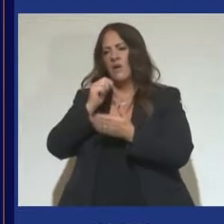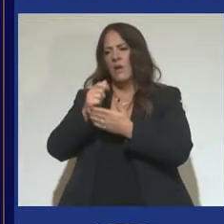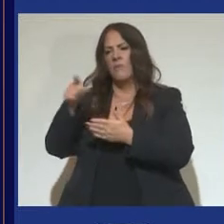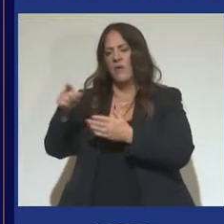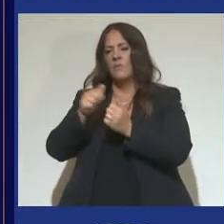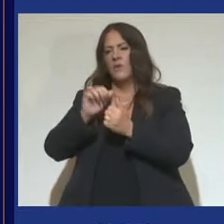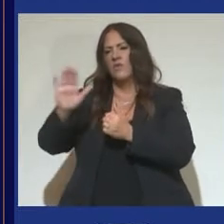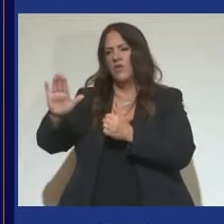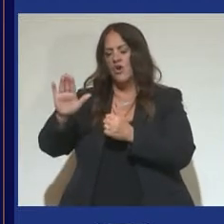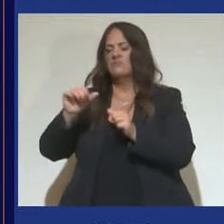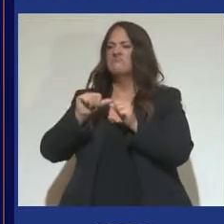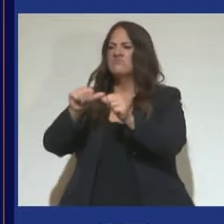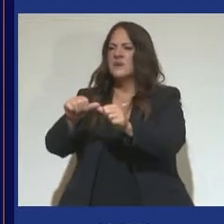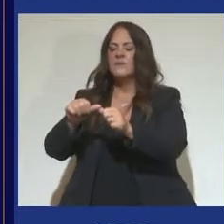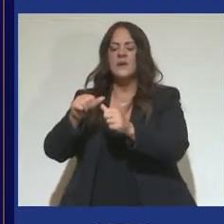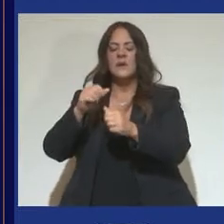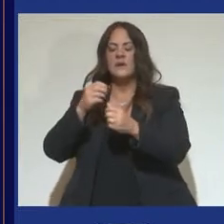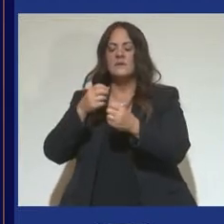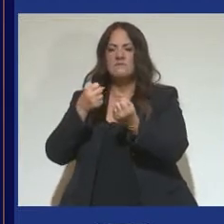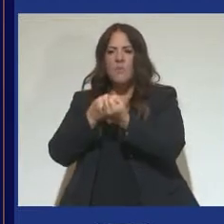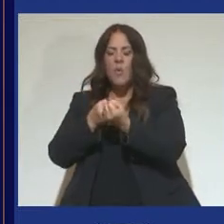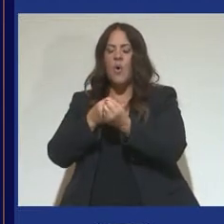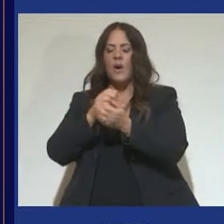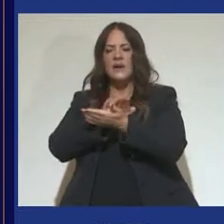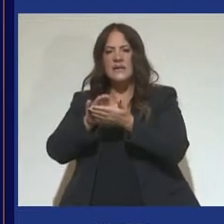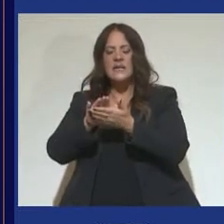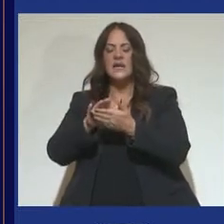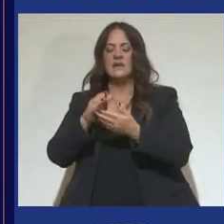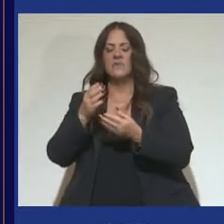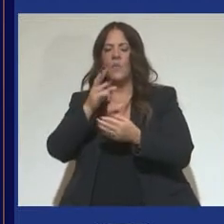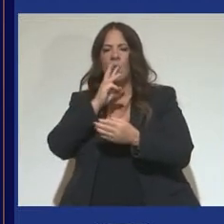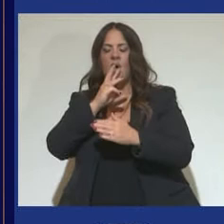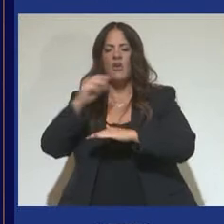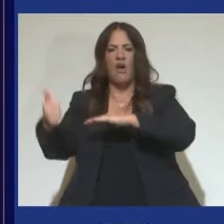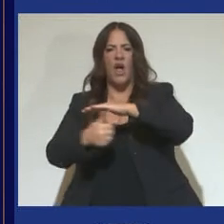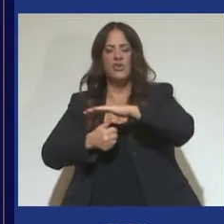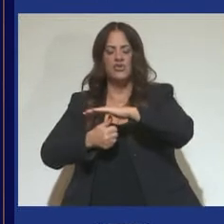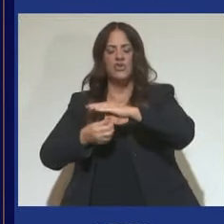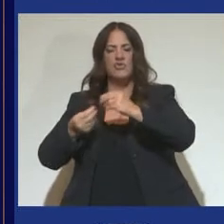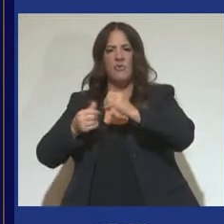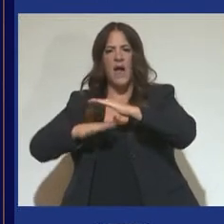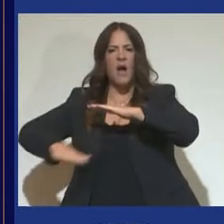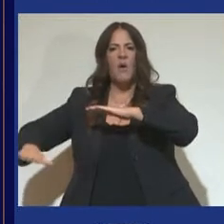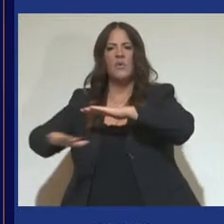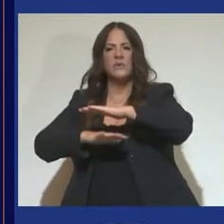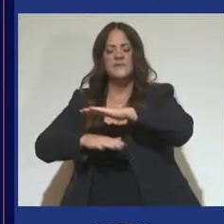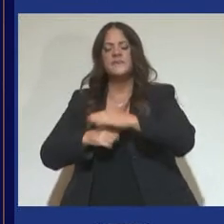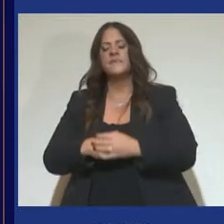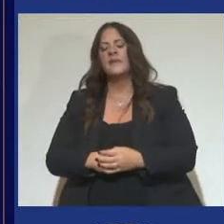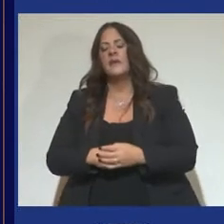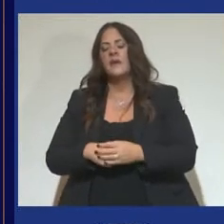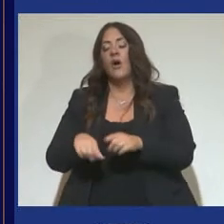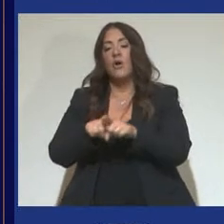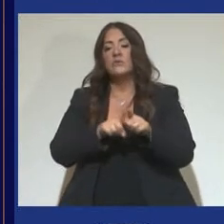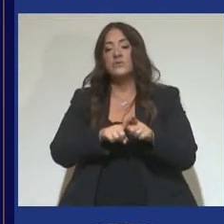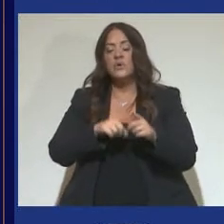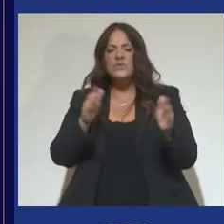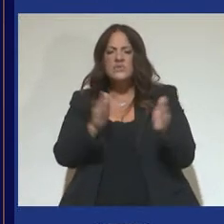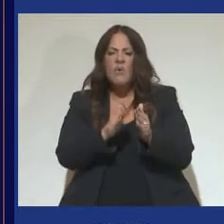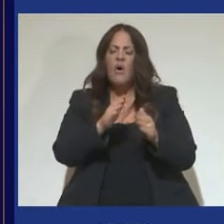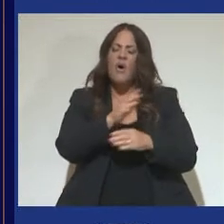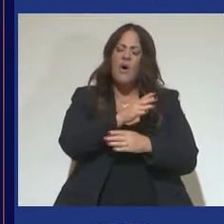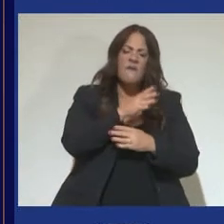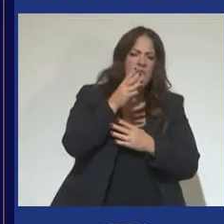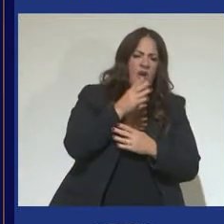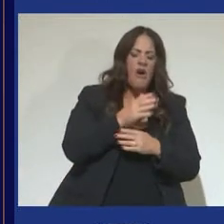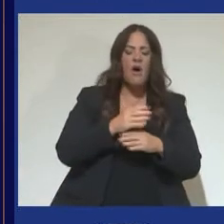millones de dólares trabajando con el sistema de manejo de agua sustentable y obviamente asistencia directa a